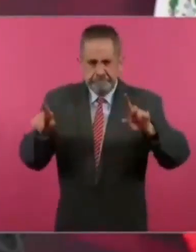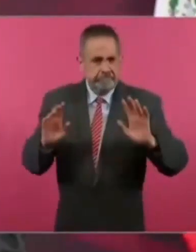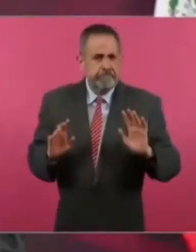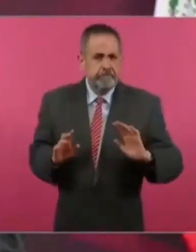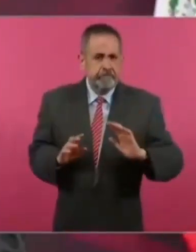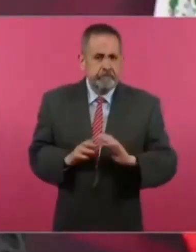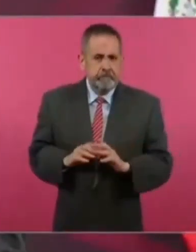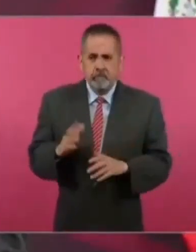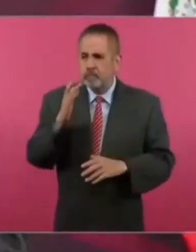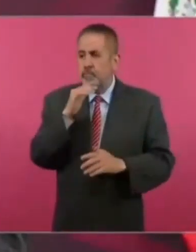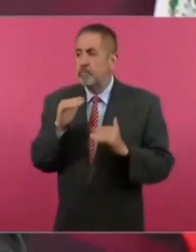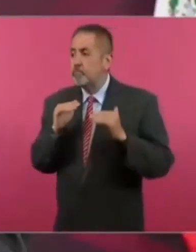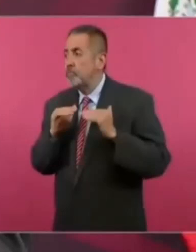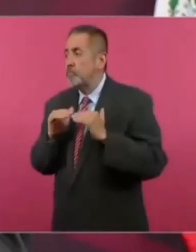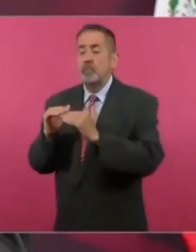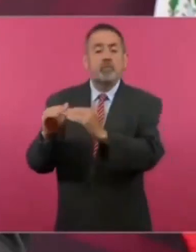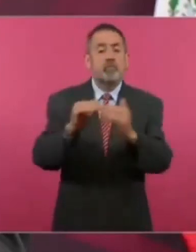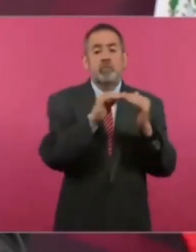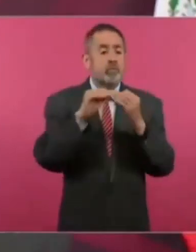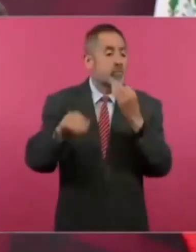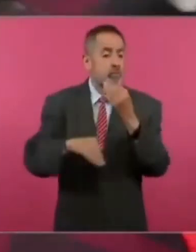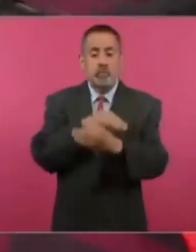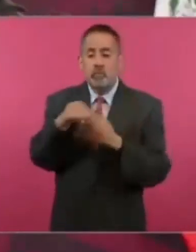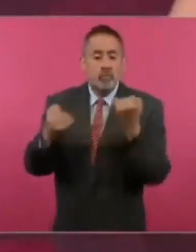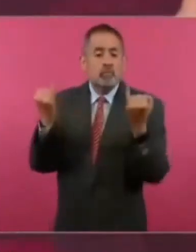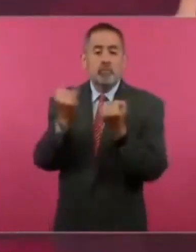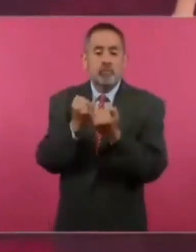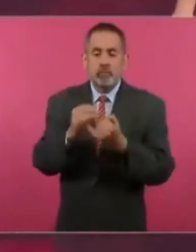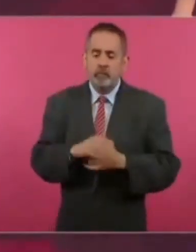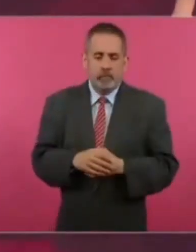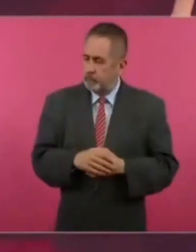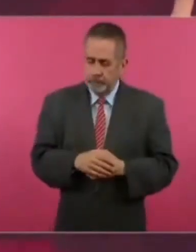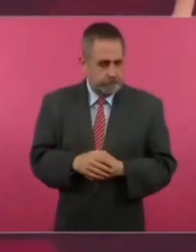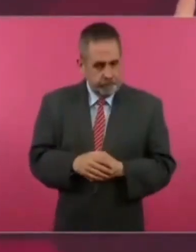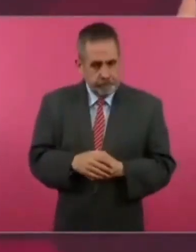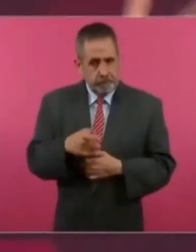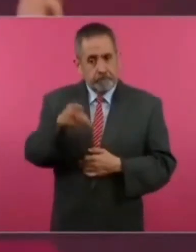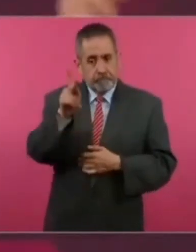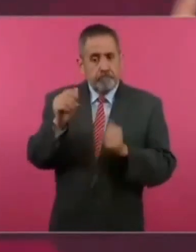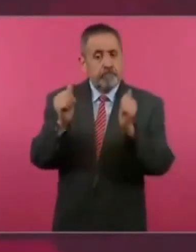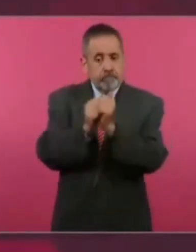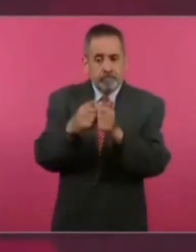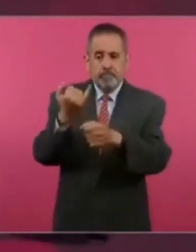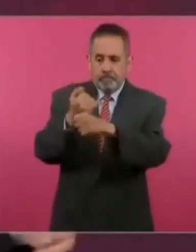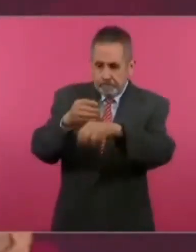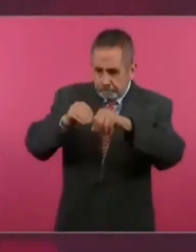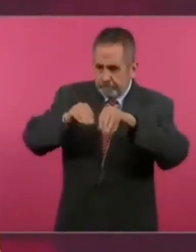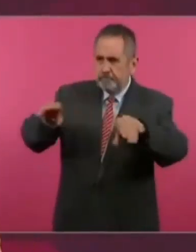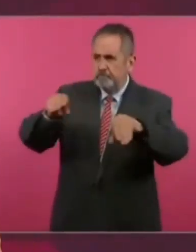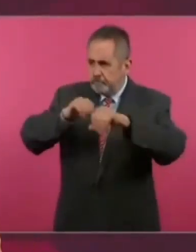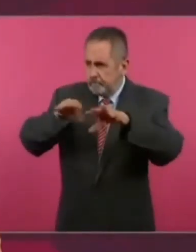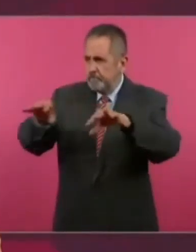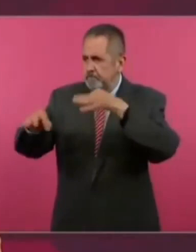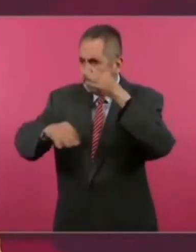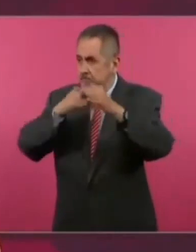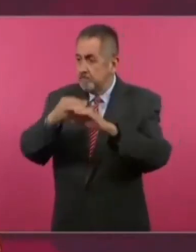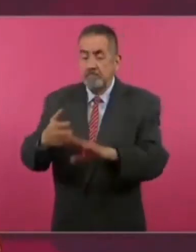No debe de haber un pensamiento único, pero que hay información. No había información,